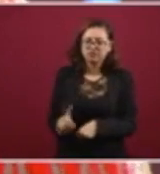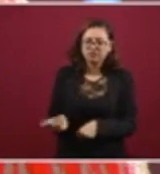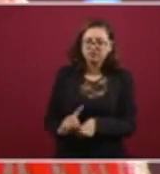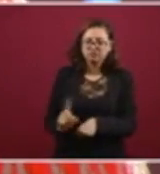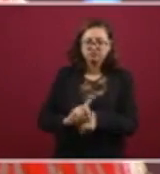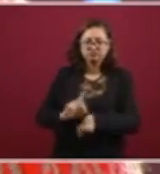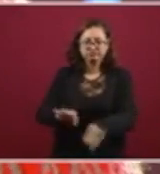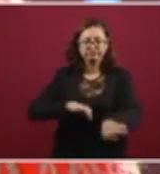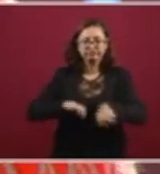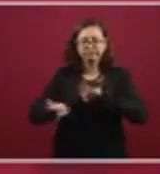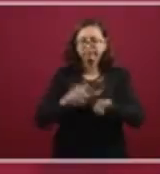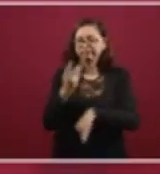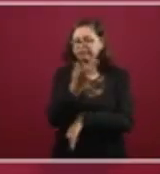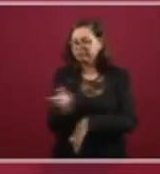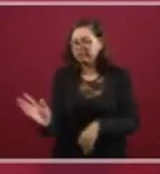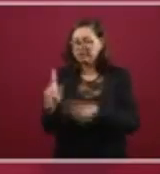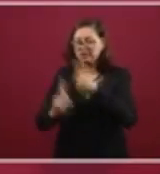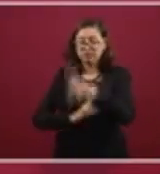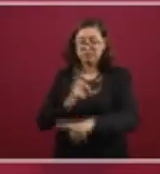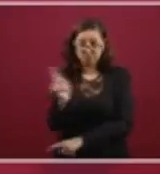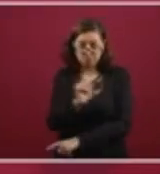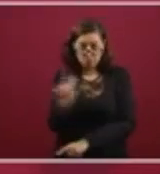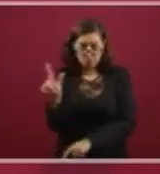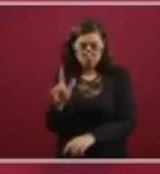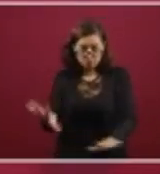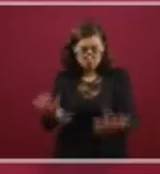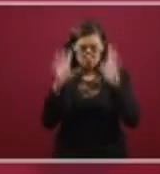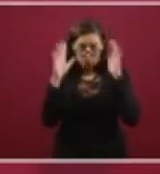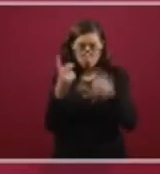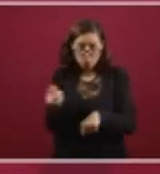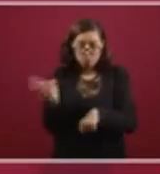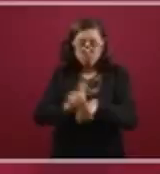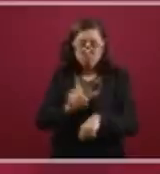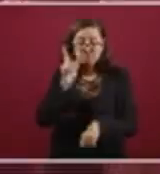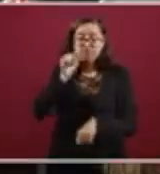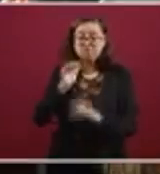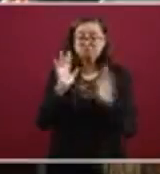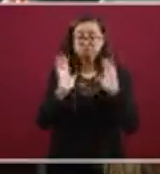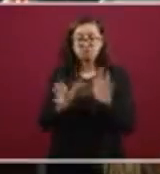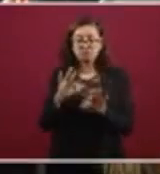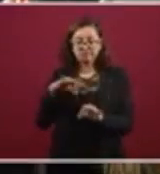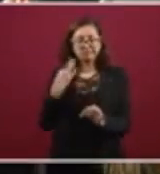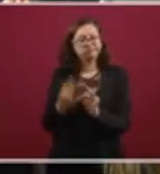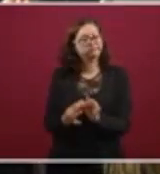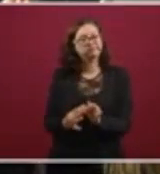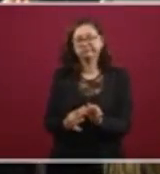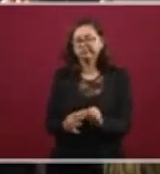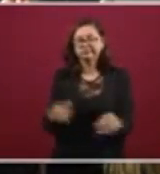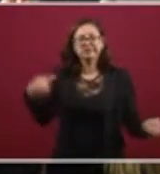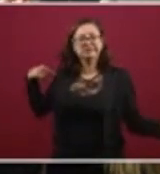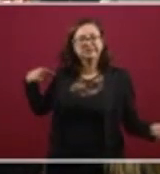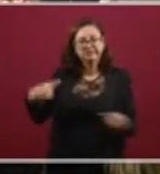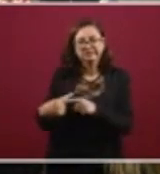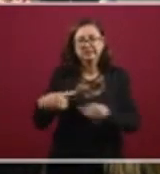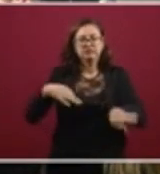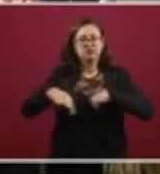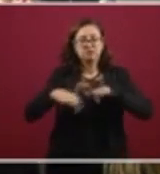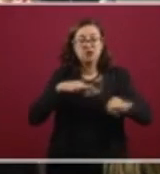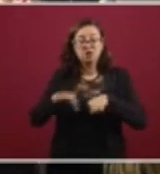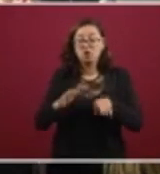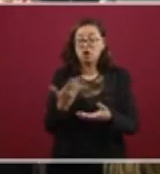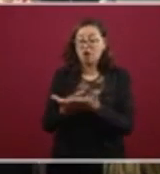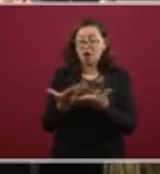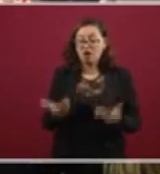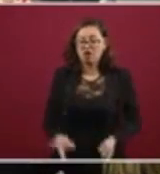Finalmente, los atletas no se logran de un día para otro. En estos 8 meses de trabajo que hemos tenido, pues ha sido titánico tener